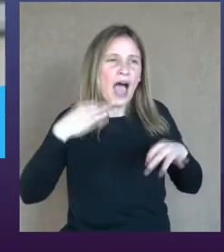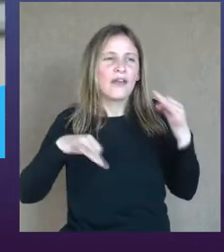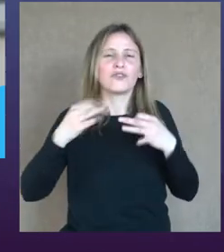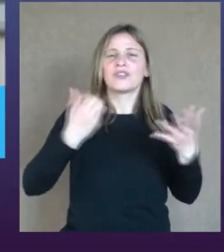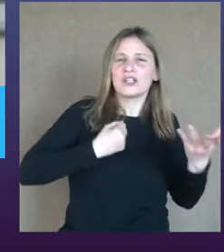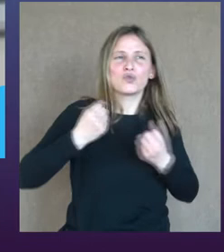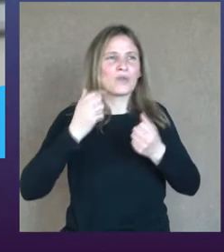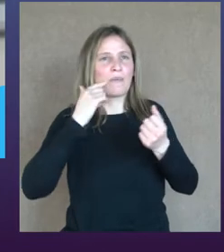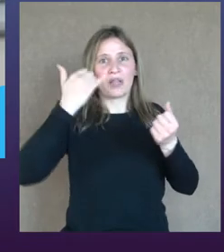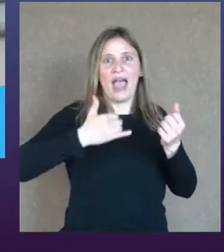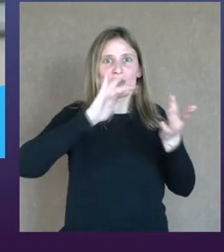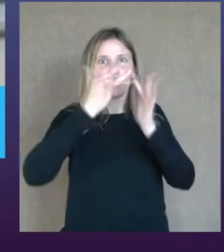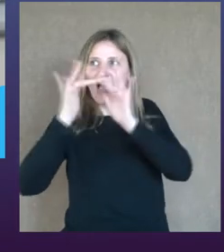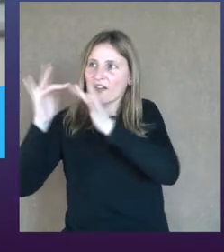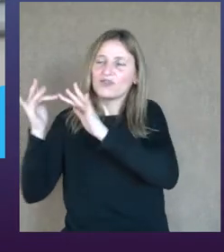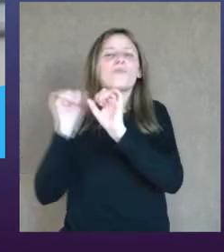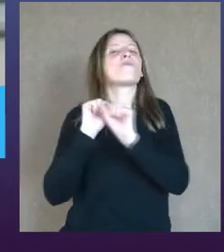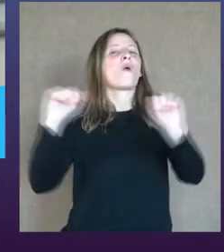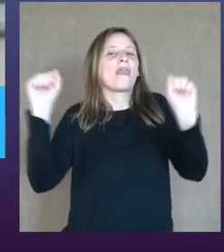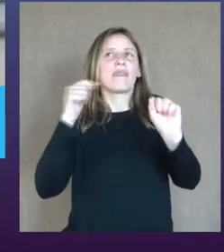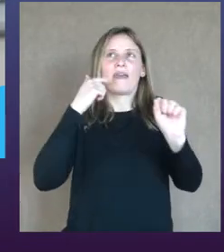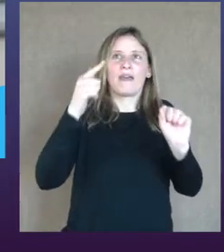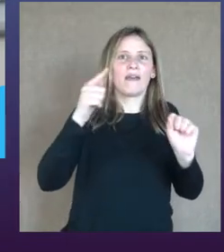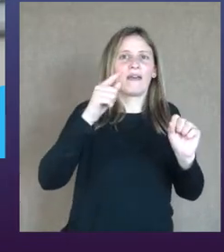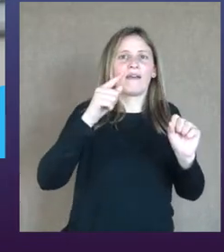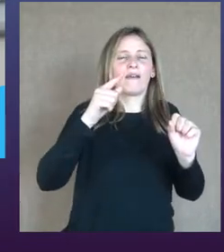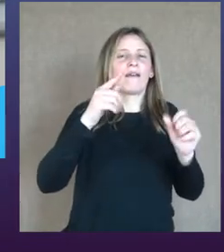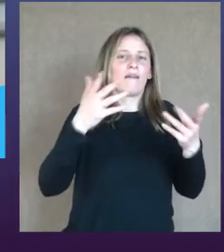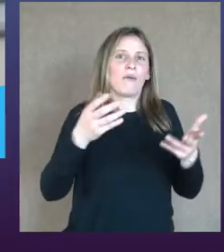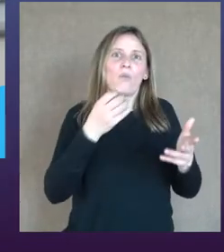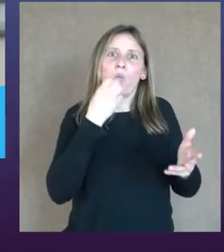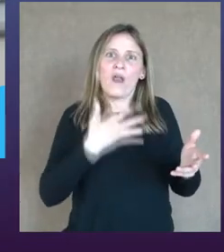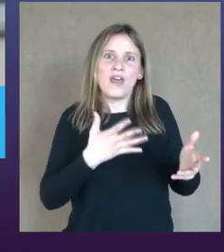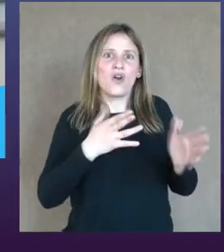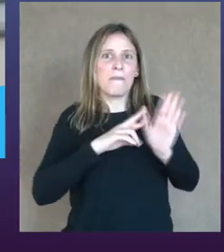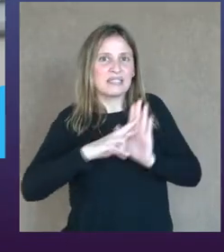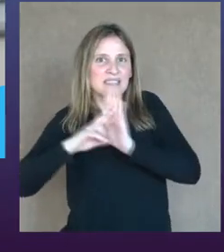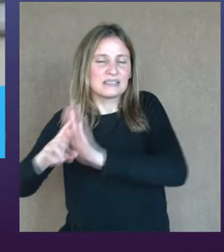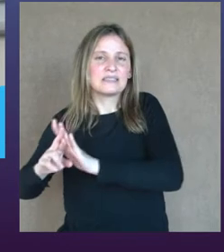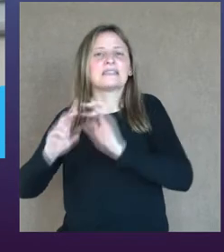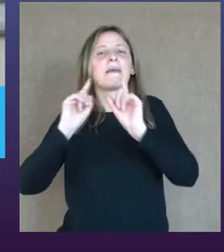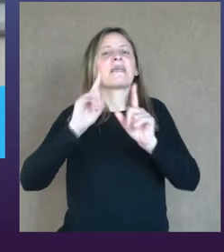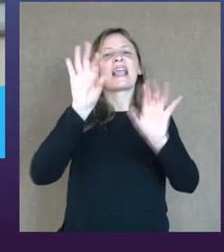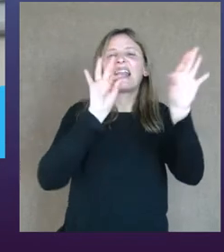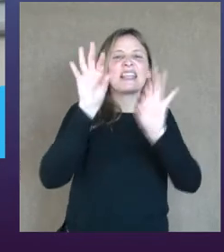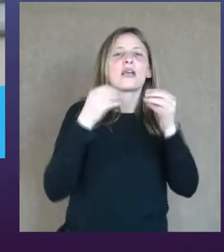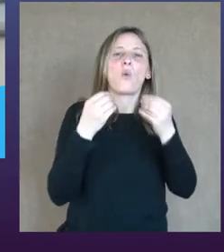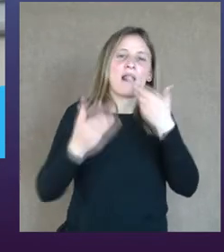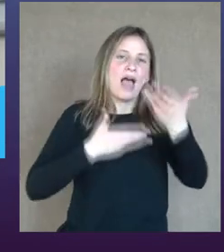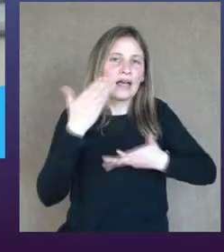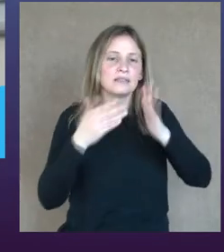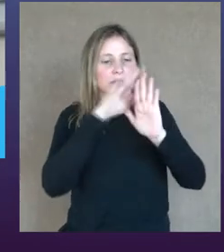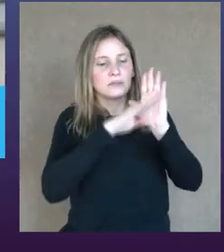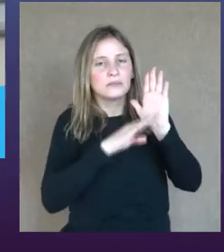esos contactos y que de alguna forma te puede... cuando la gente también, de los buenos agentes, te ayudaban también a elegir el repertorio y un poco